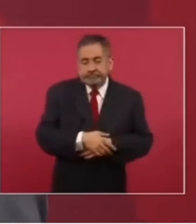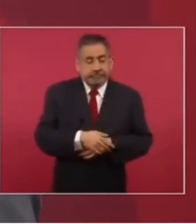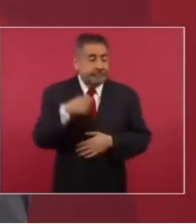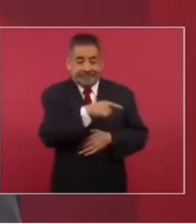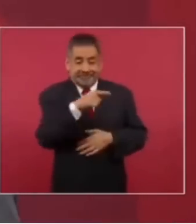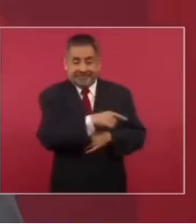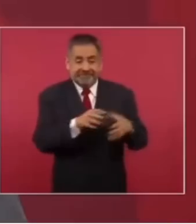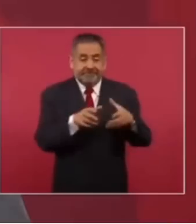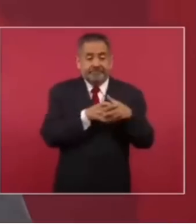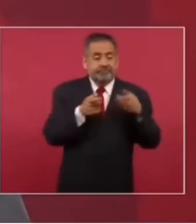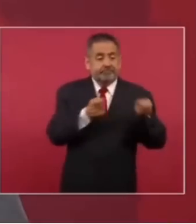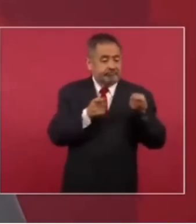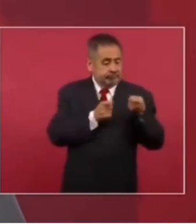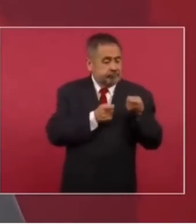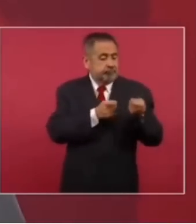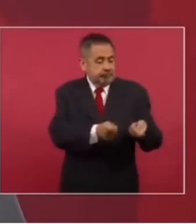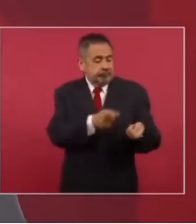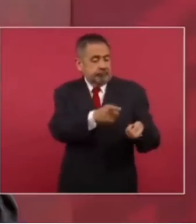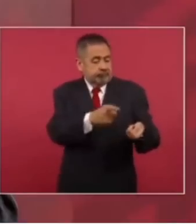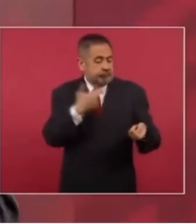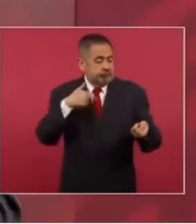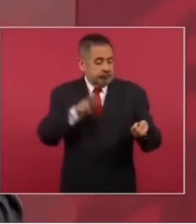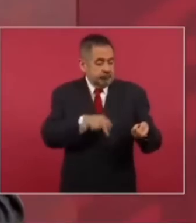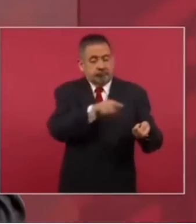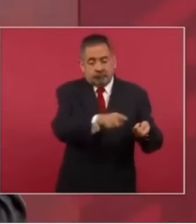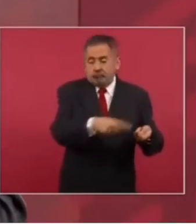del poder económico y del poder político.